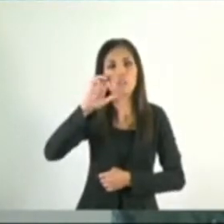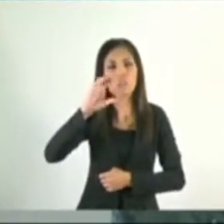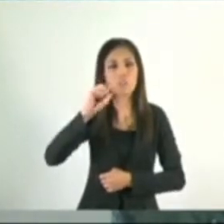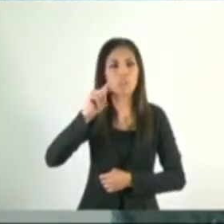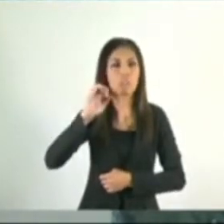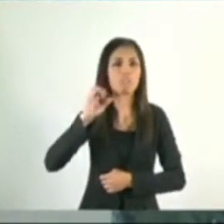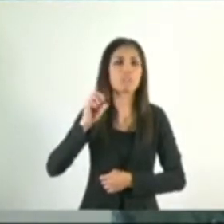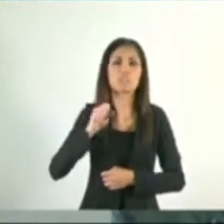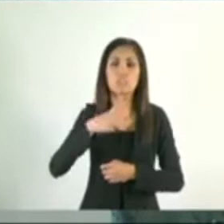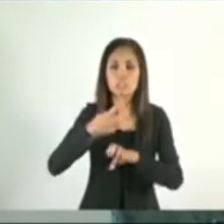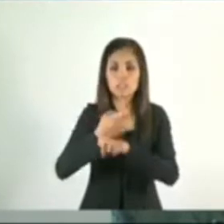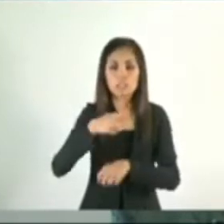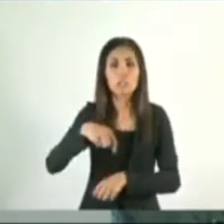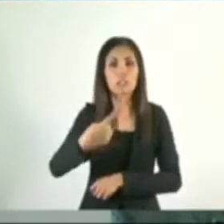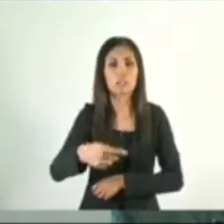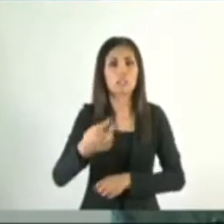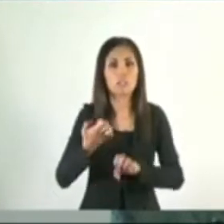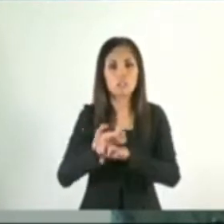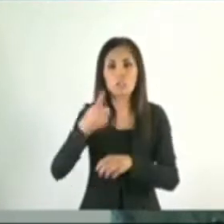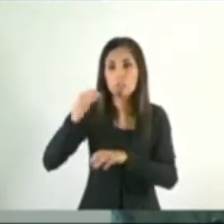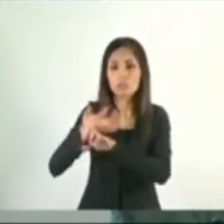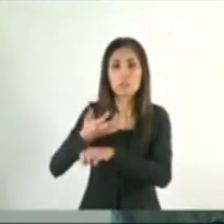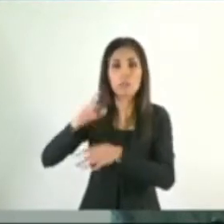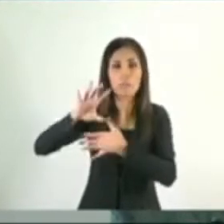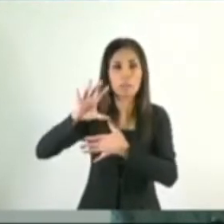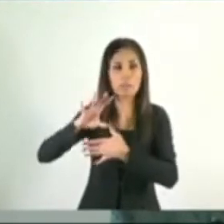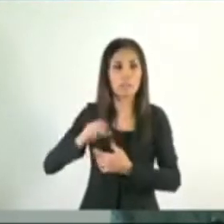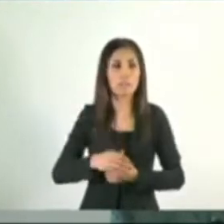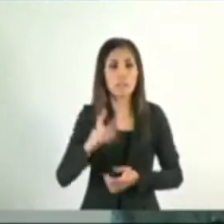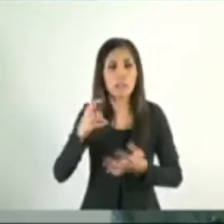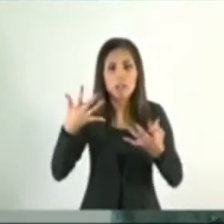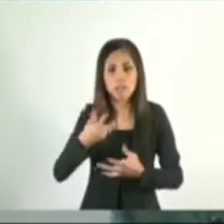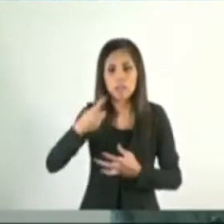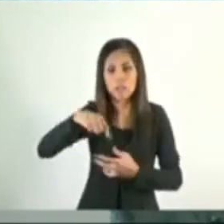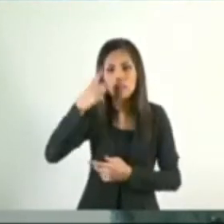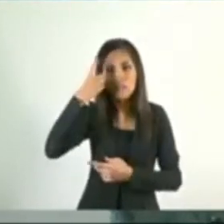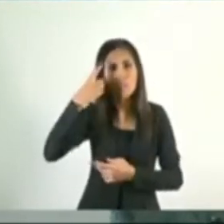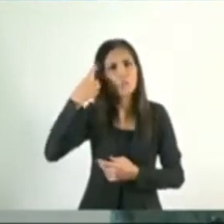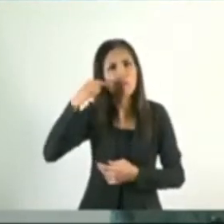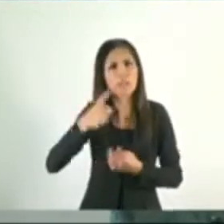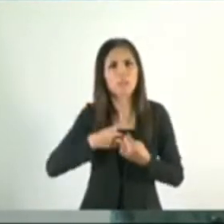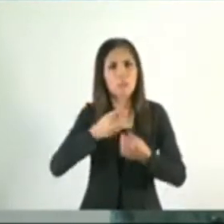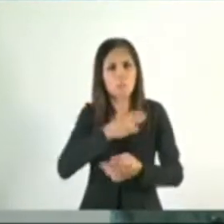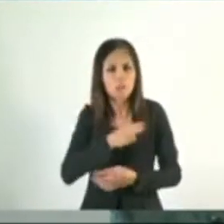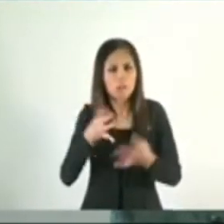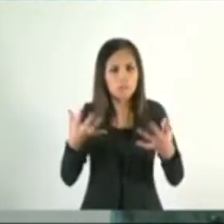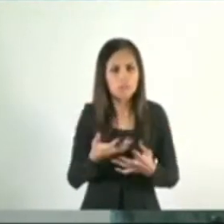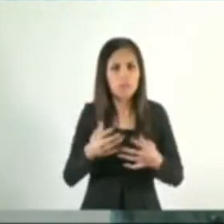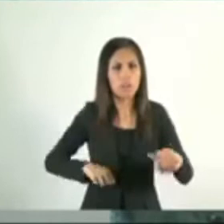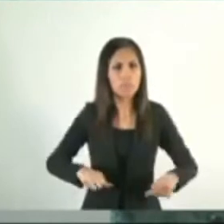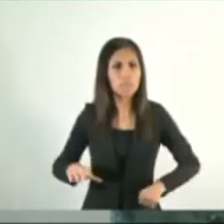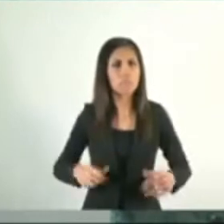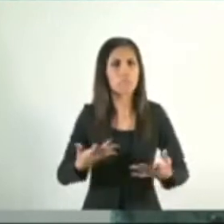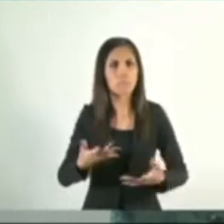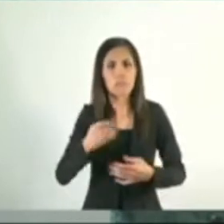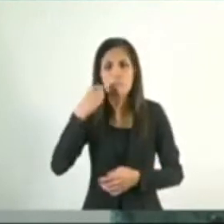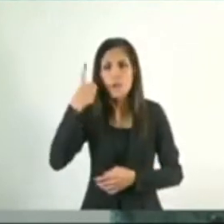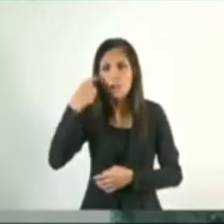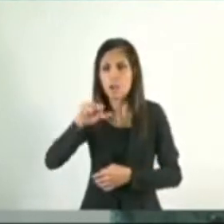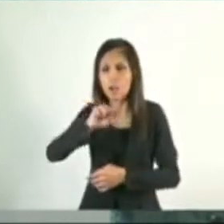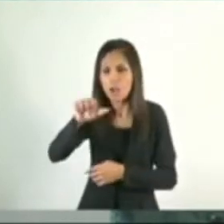Estado de los Estados Unidos de Norteamérica, en el que se busca identificar buenas prácticas y áreas de